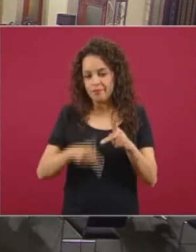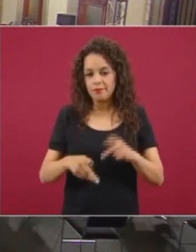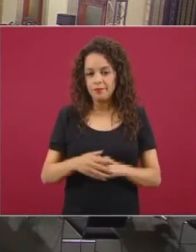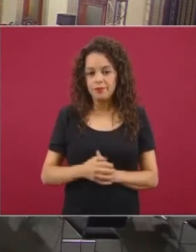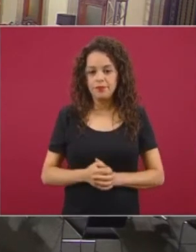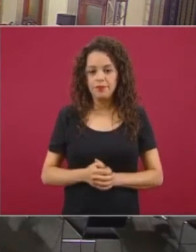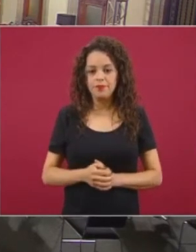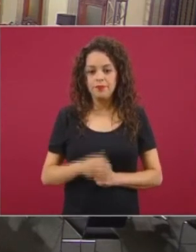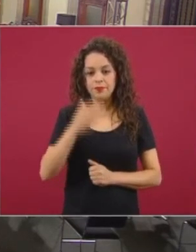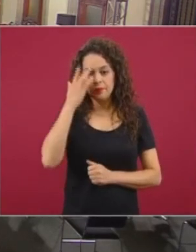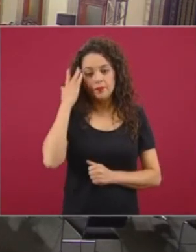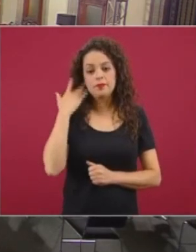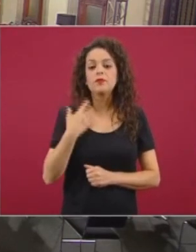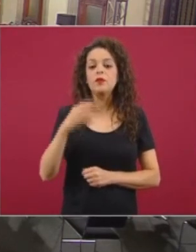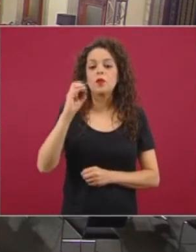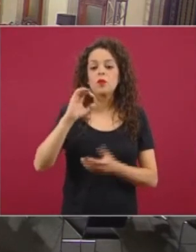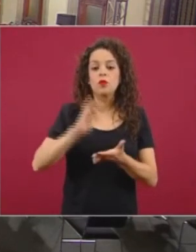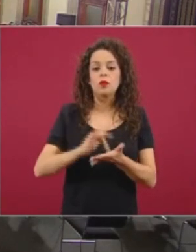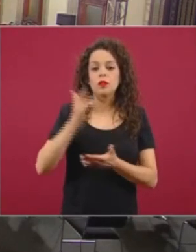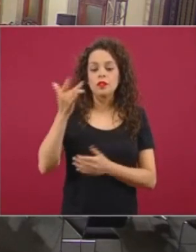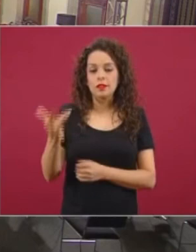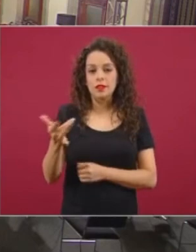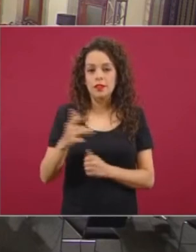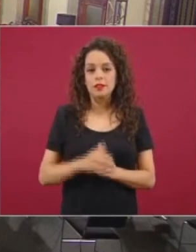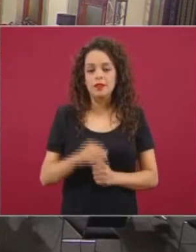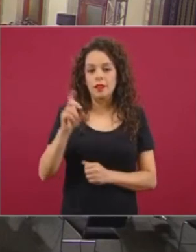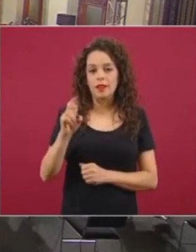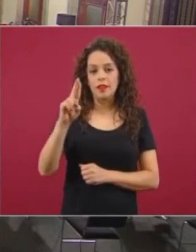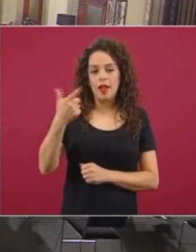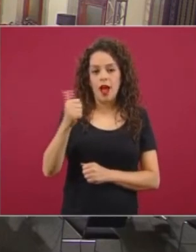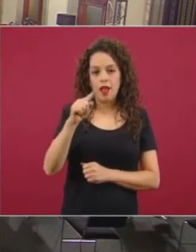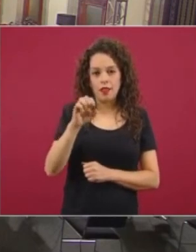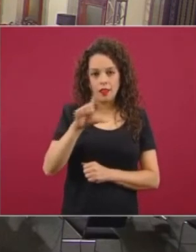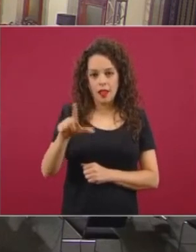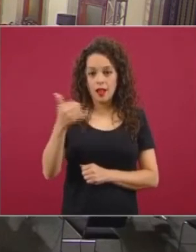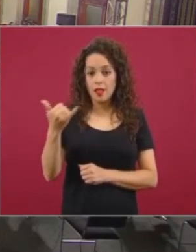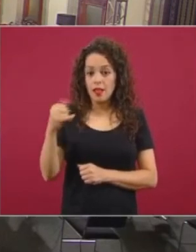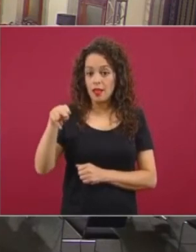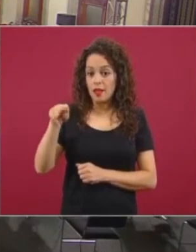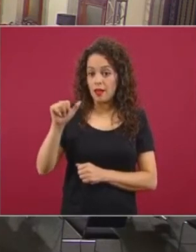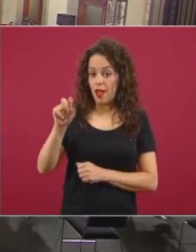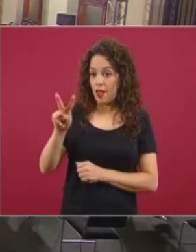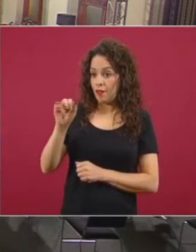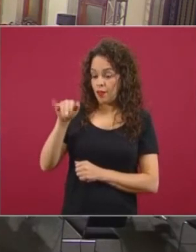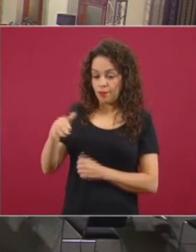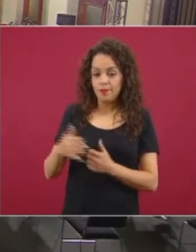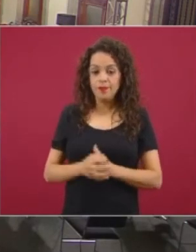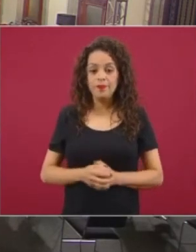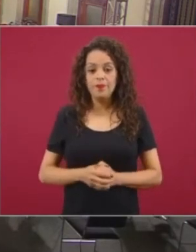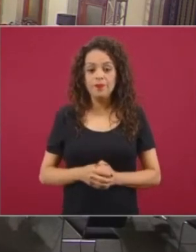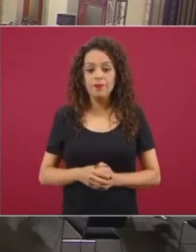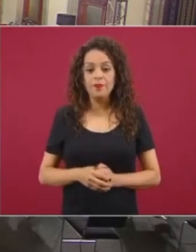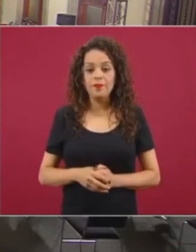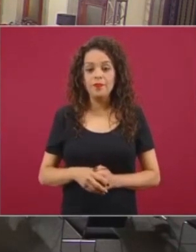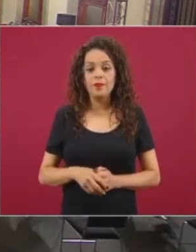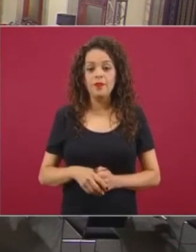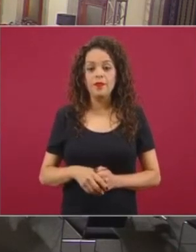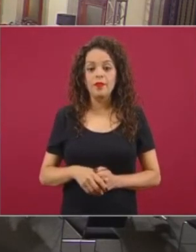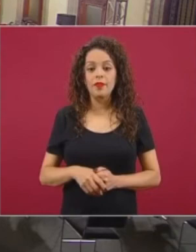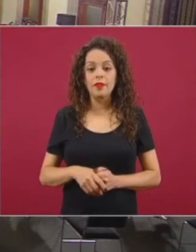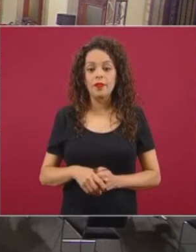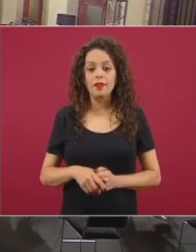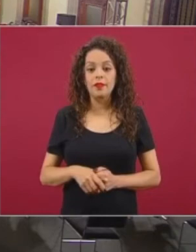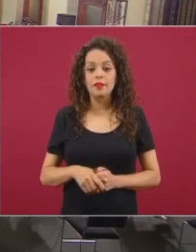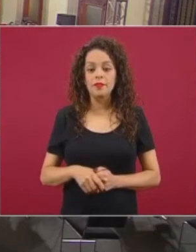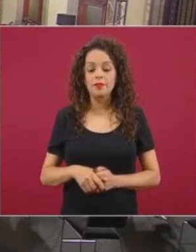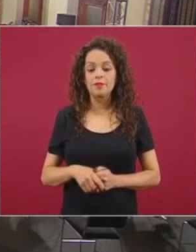Muchas gracias, Nadine y Fabiola, por acompañarnos en la sesión de esta noche tan importante. Si nos puede dar la siguiente.